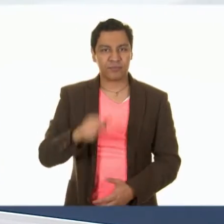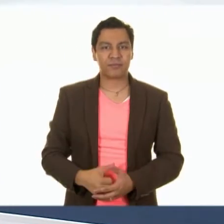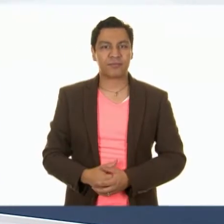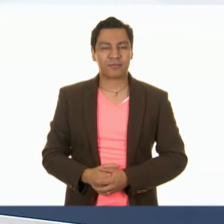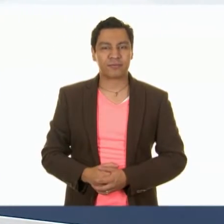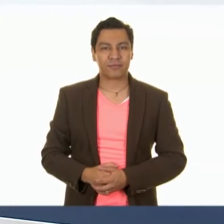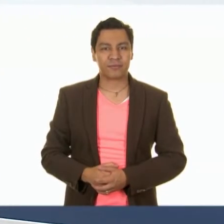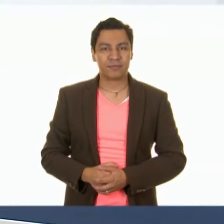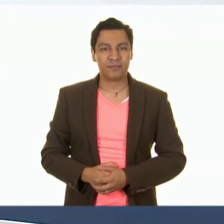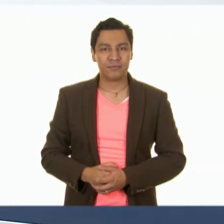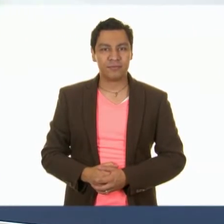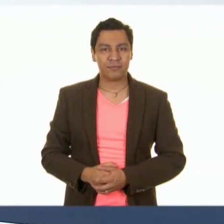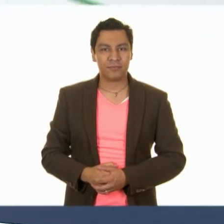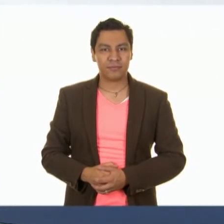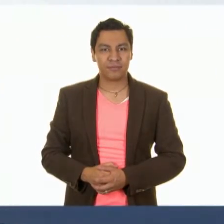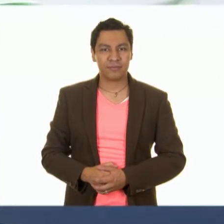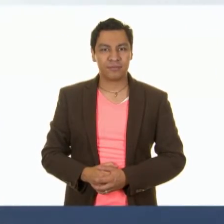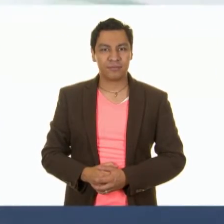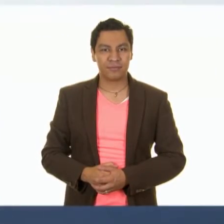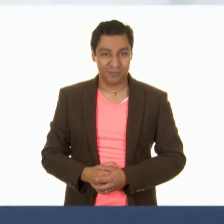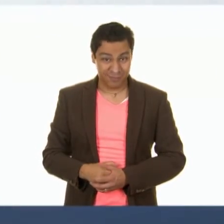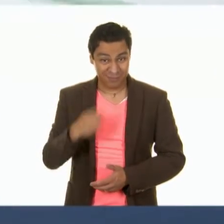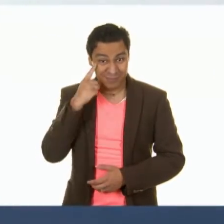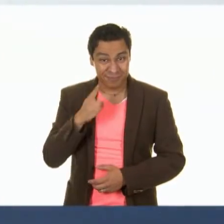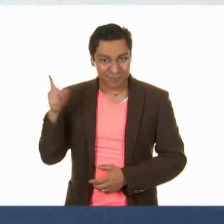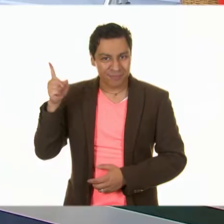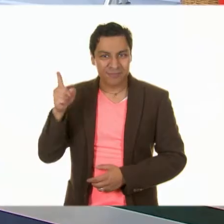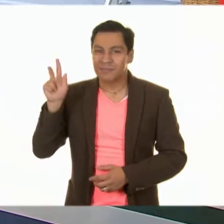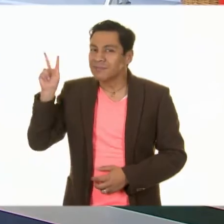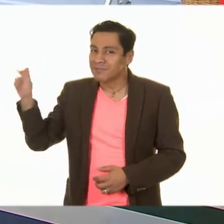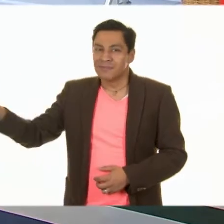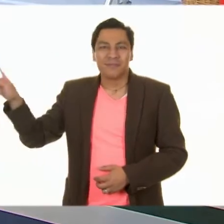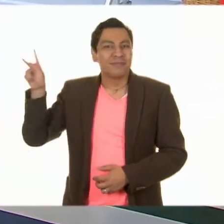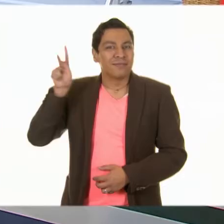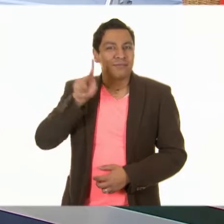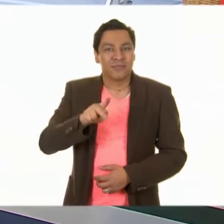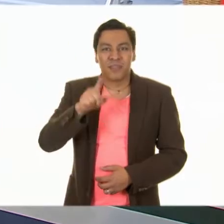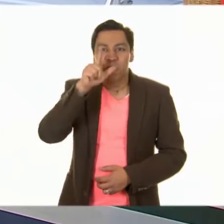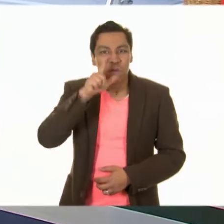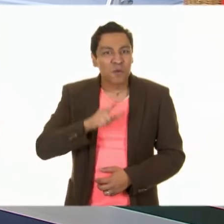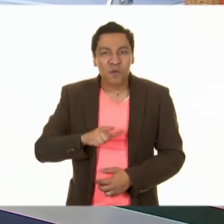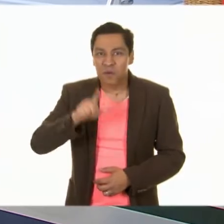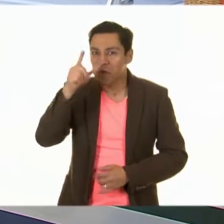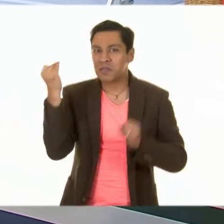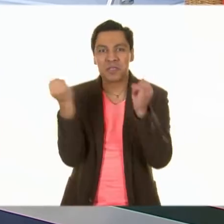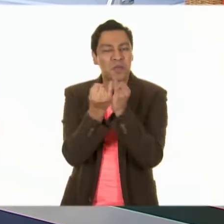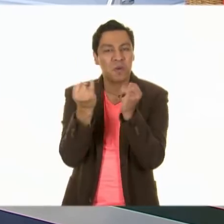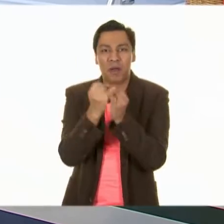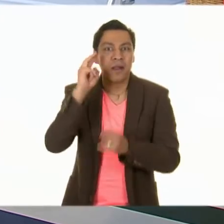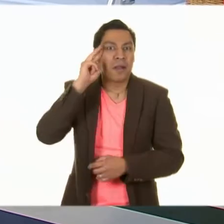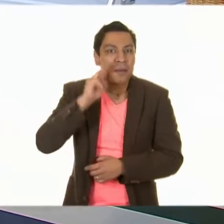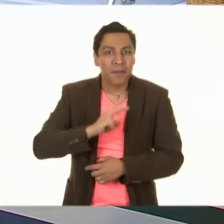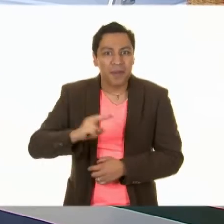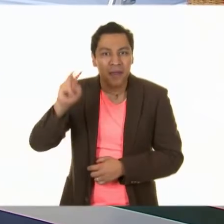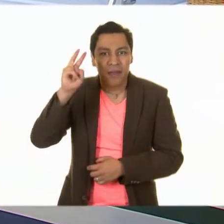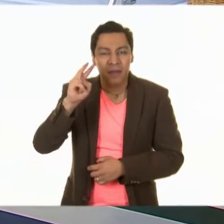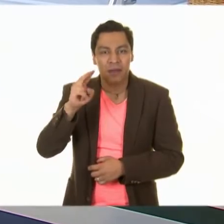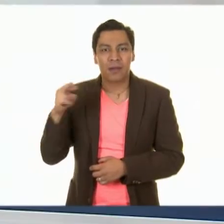¿Ya vieron cómo llega hasta ti? Ah, sí. Ahora, también si lo hago más